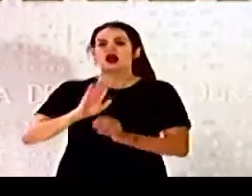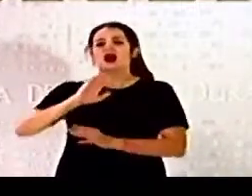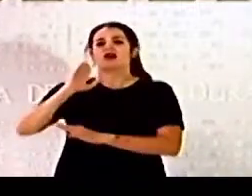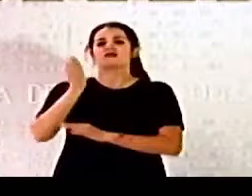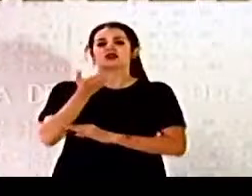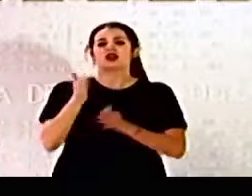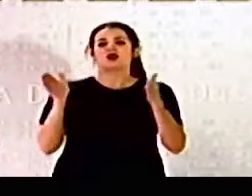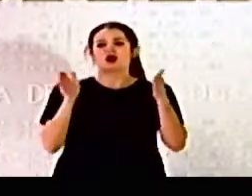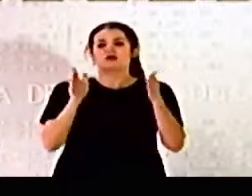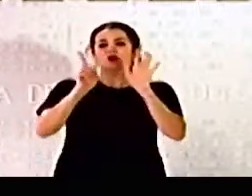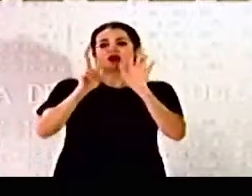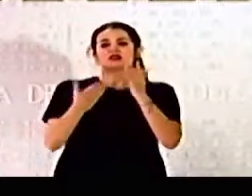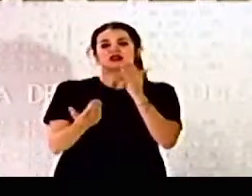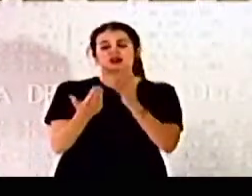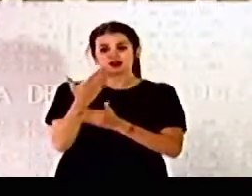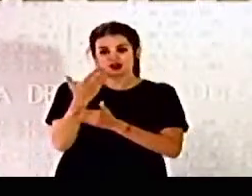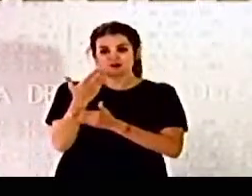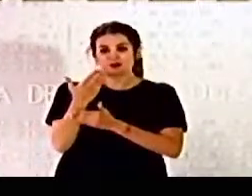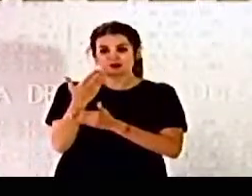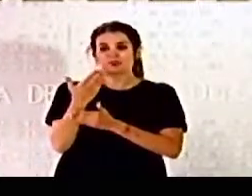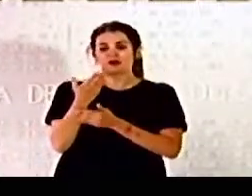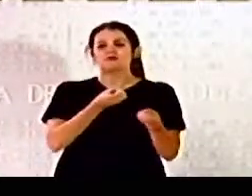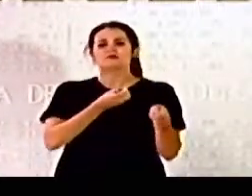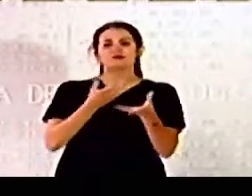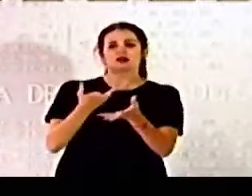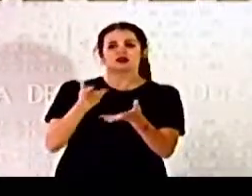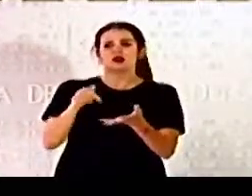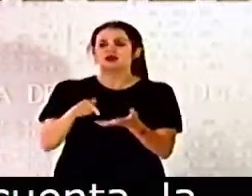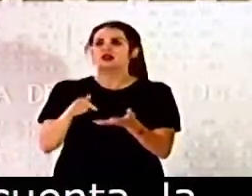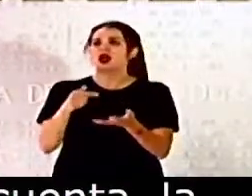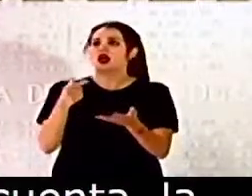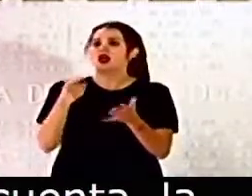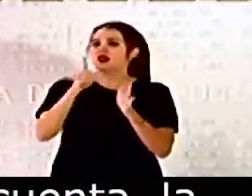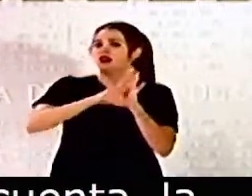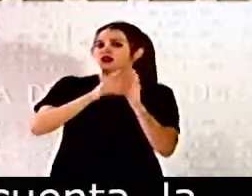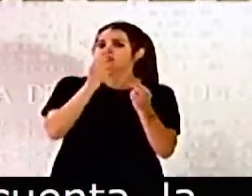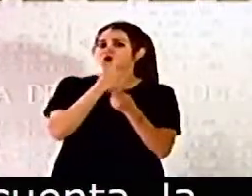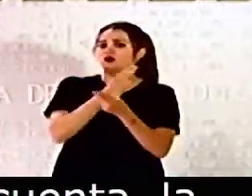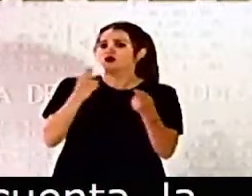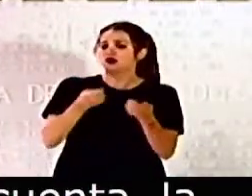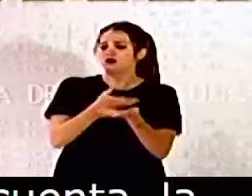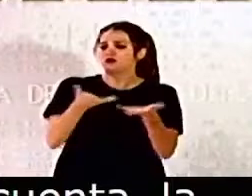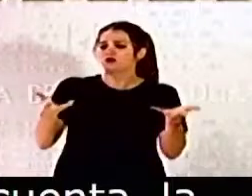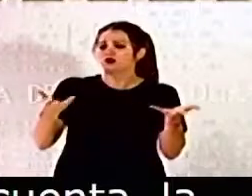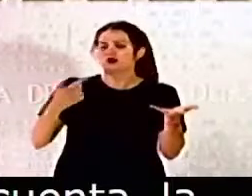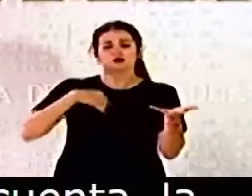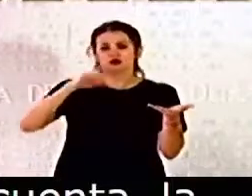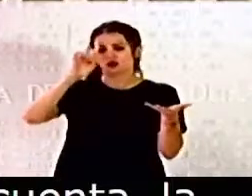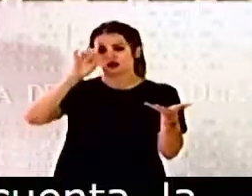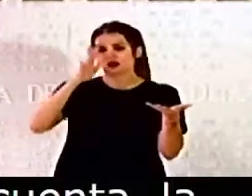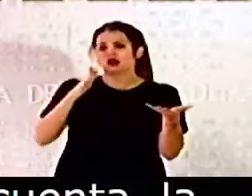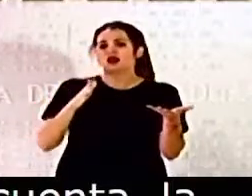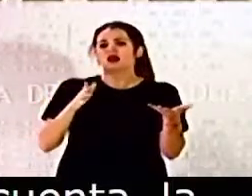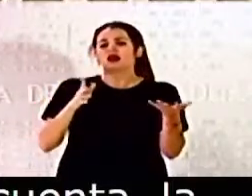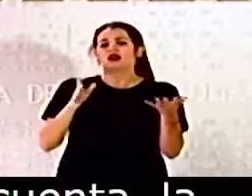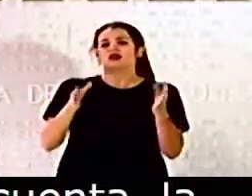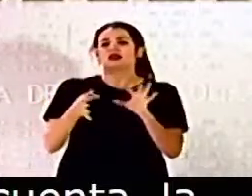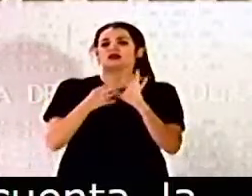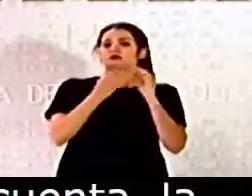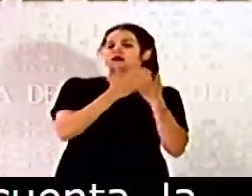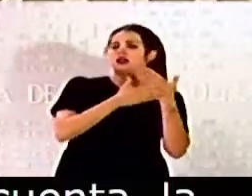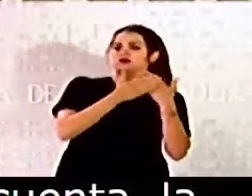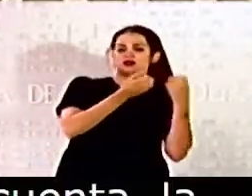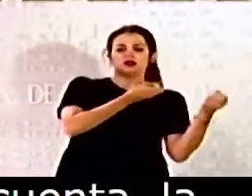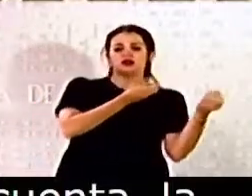dar hoy. No sé si ya han hecho públicos los datos del Ministerio. En cualquier caso, lo que me confirman